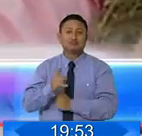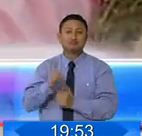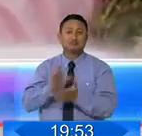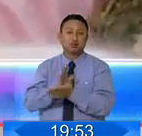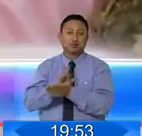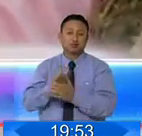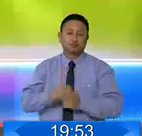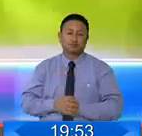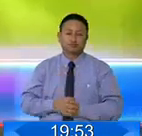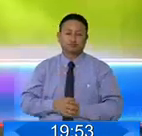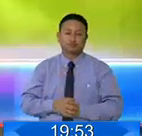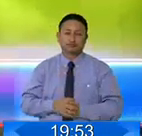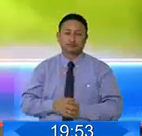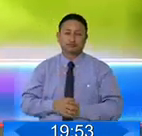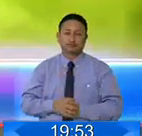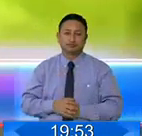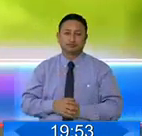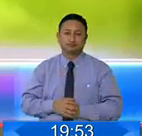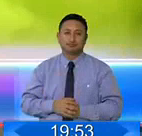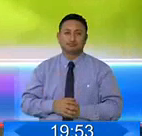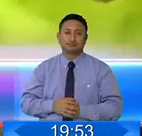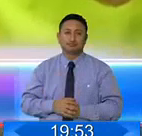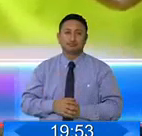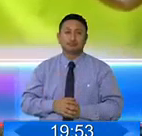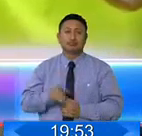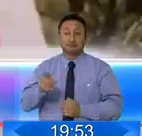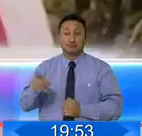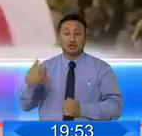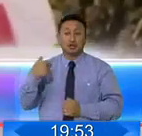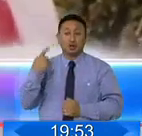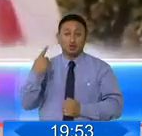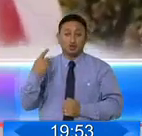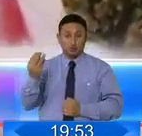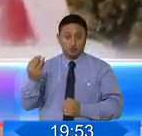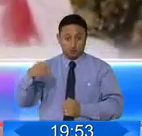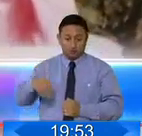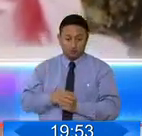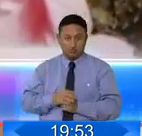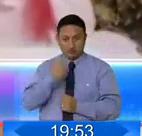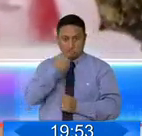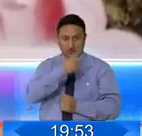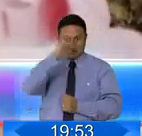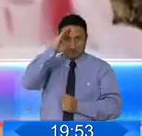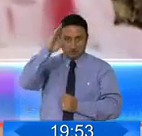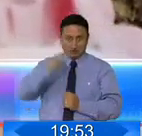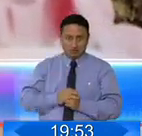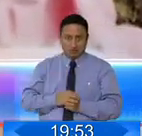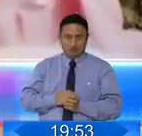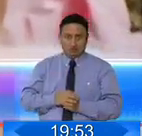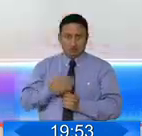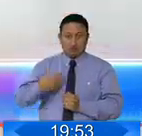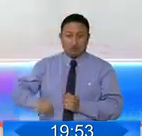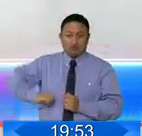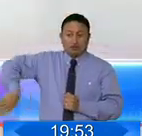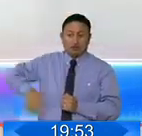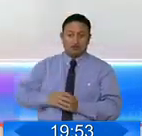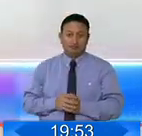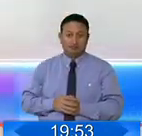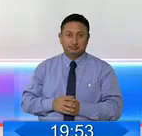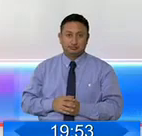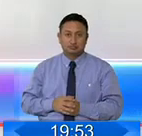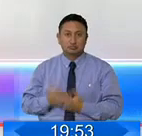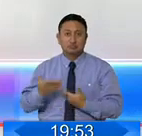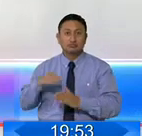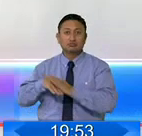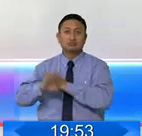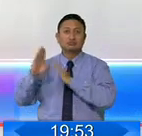planteles educativos. Una sustancia se encontraba en poder del ciudadano, al ver la presencia de la policía, arrojó e